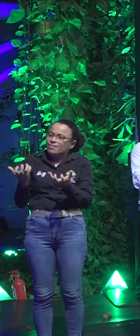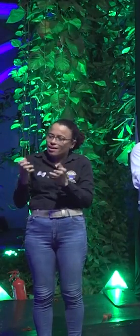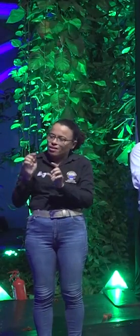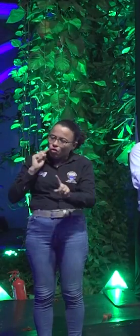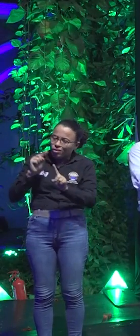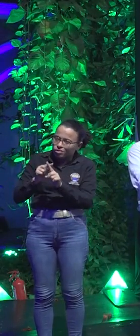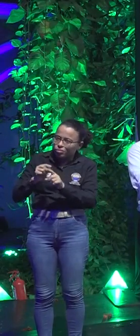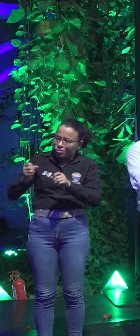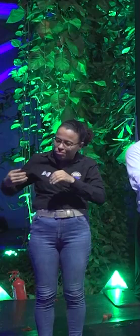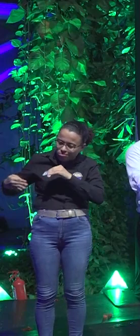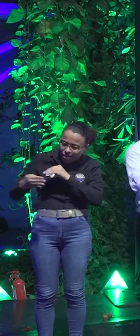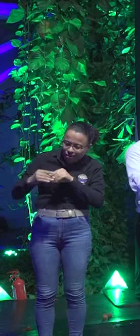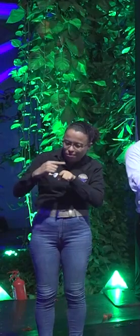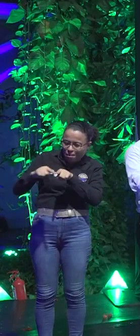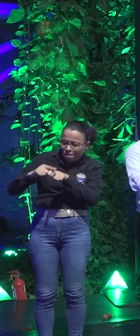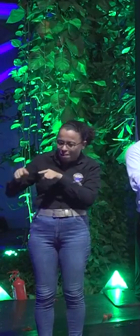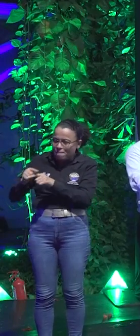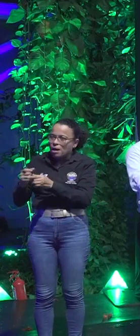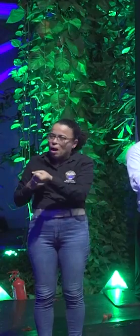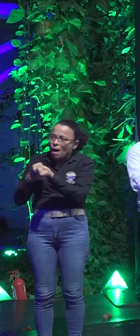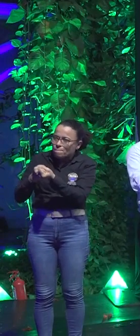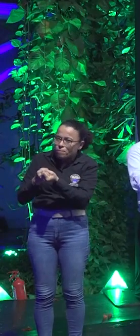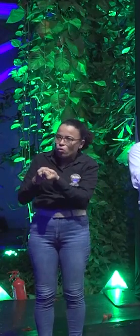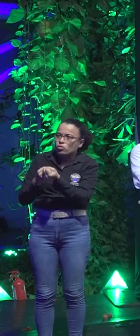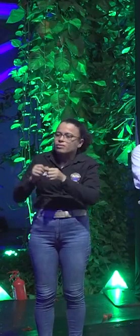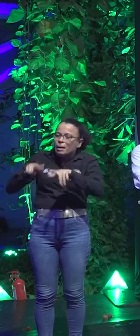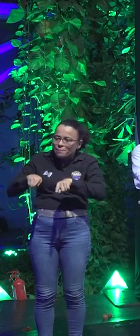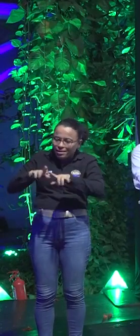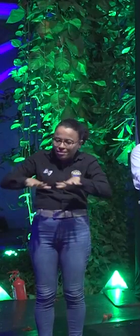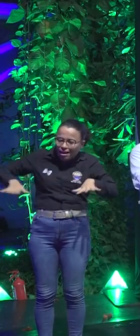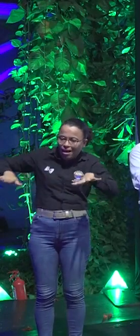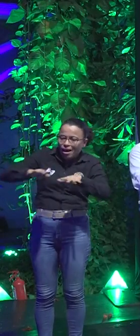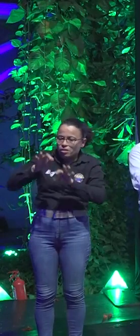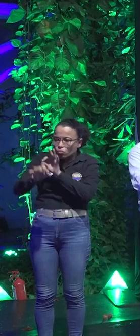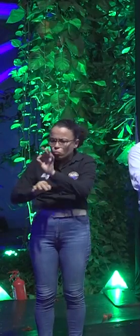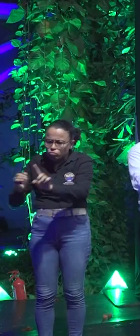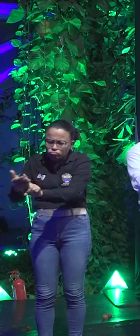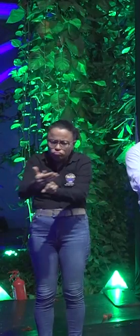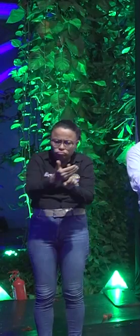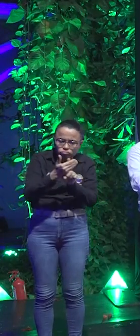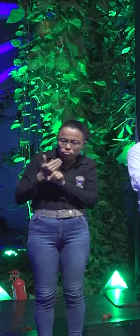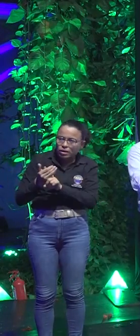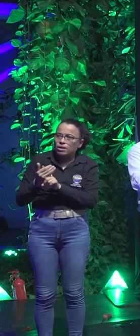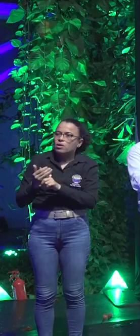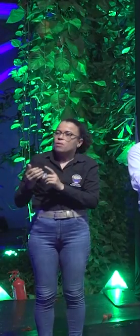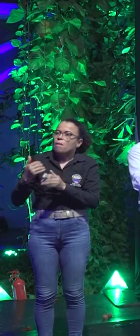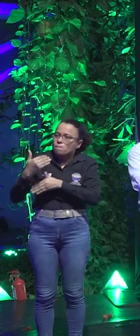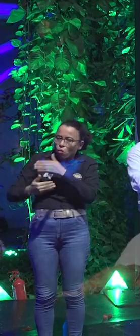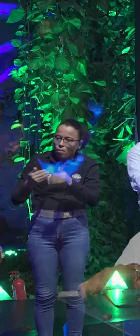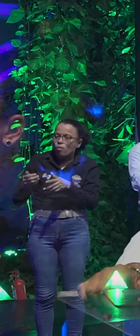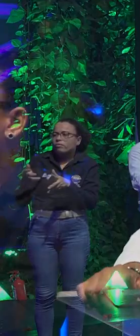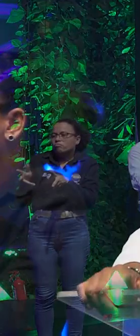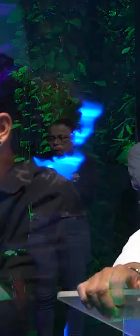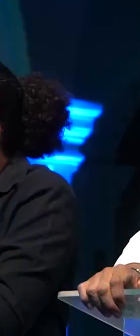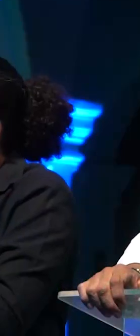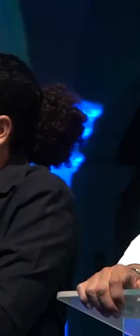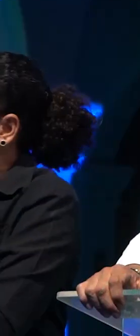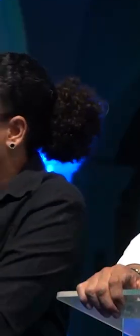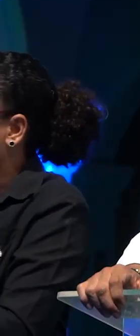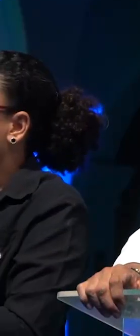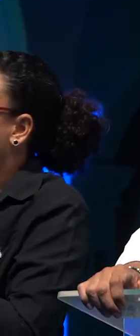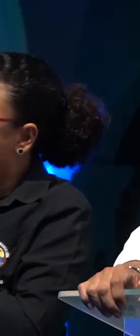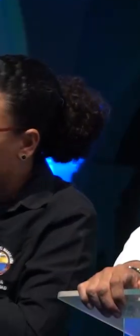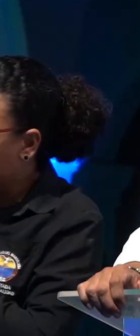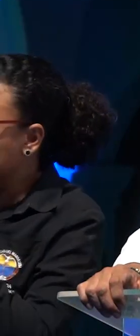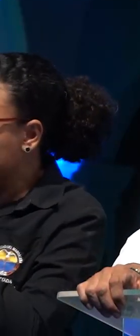las comunidades para que además las áreas protegidas también puedan ser explotadas de manera sostenible para la pesca, para el turismo